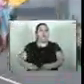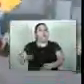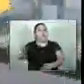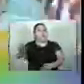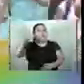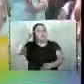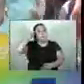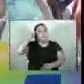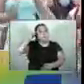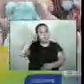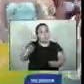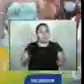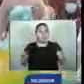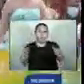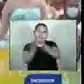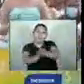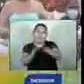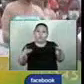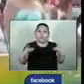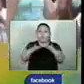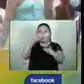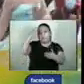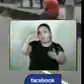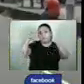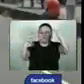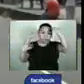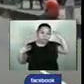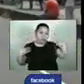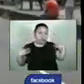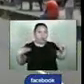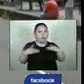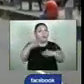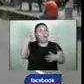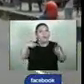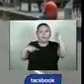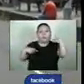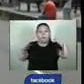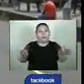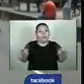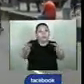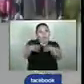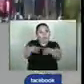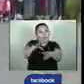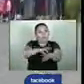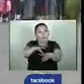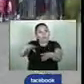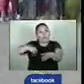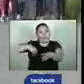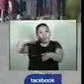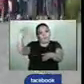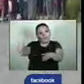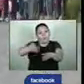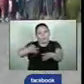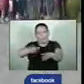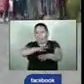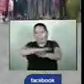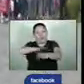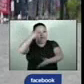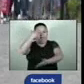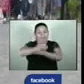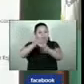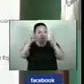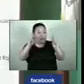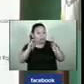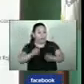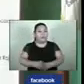su juicio, el matrimonio igualitario o la conformación de familias por personas del mismo sexo debería de dejar de ser un tema